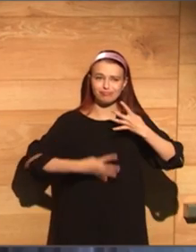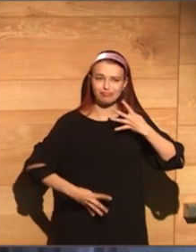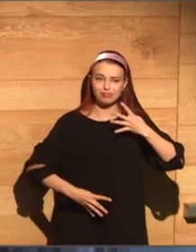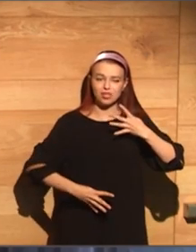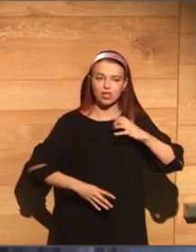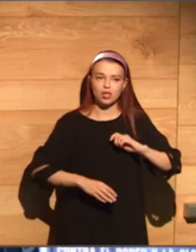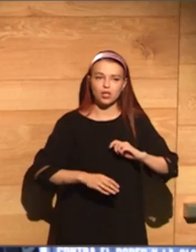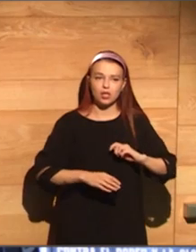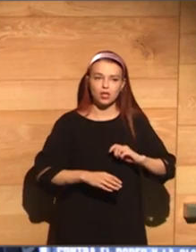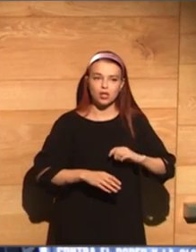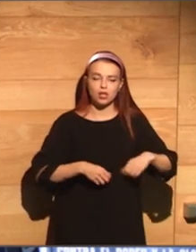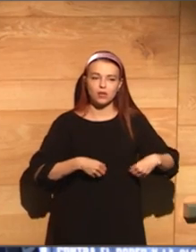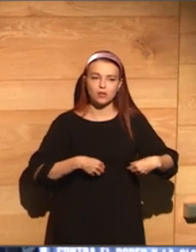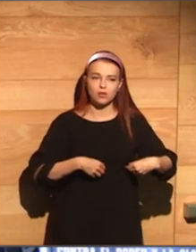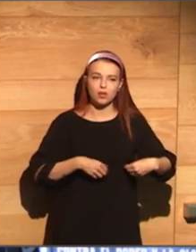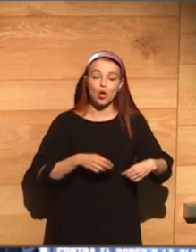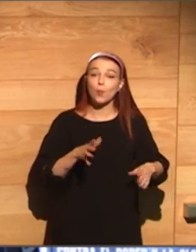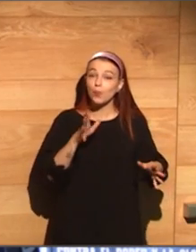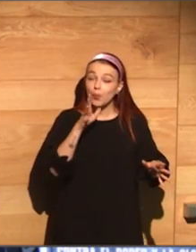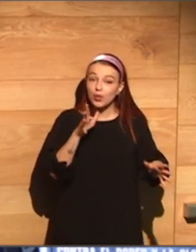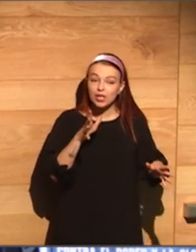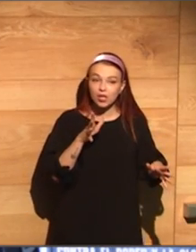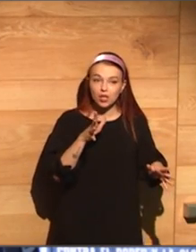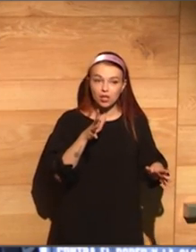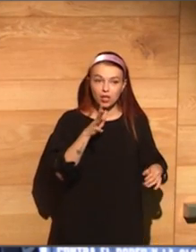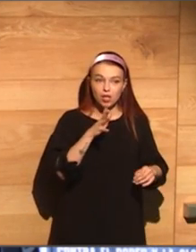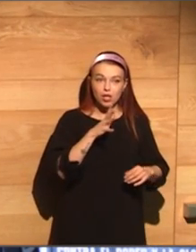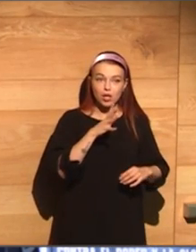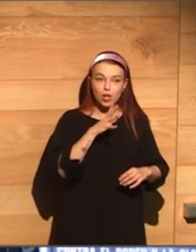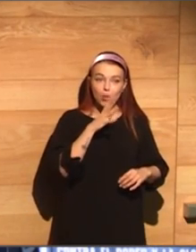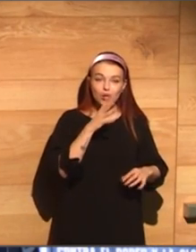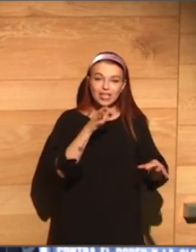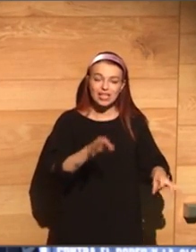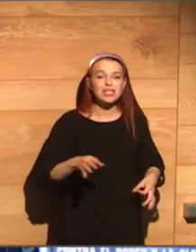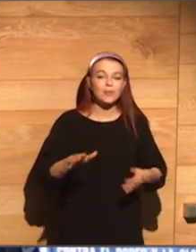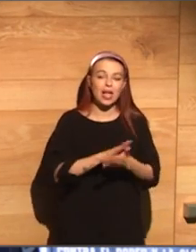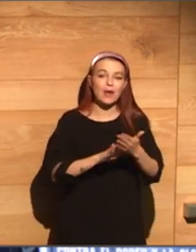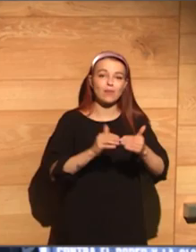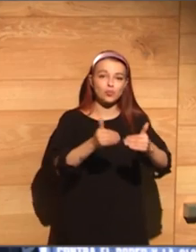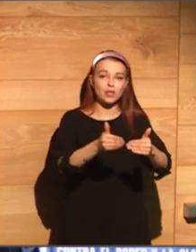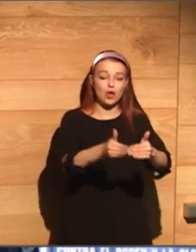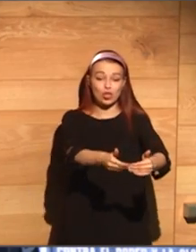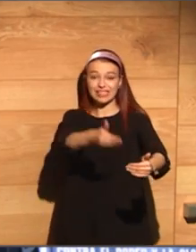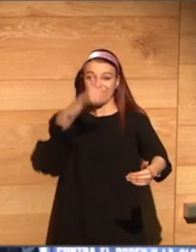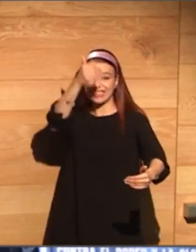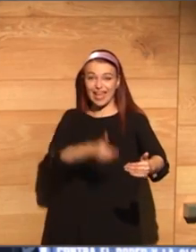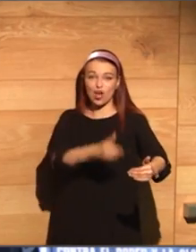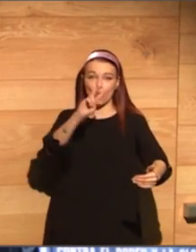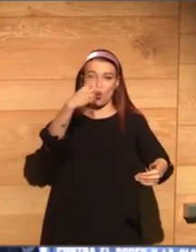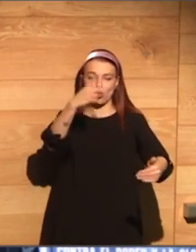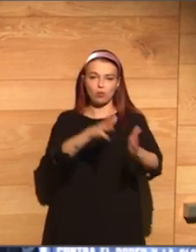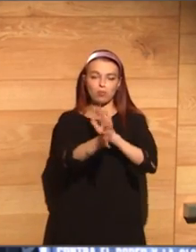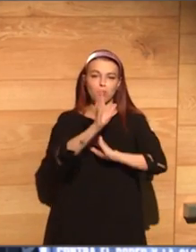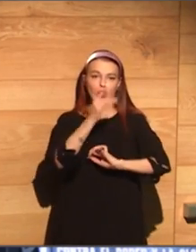constante y con celuloide, efectivamente. Porque constantemente es el manejo del segundo plano. O sea, tú estás con unos personajes y de repente se acercan